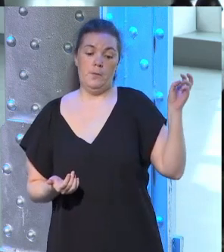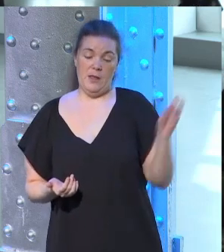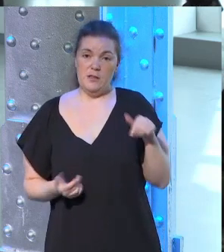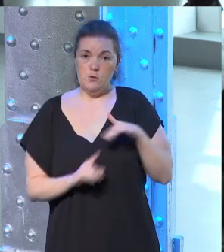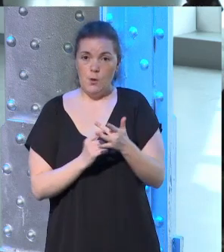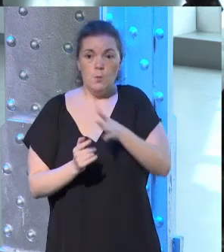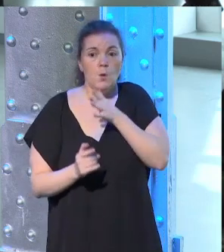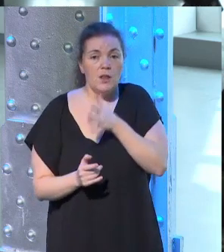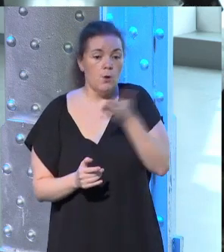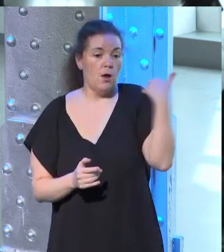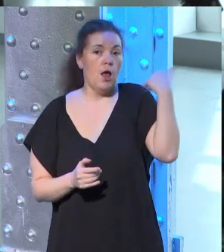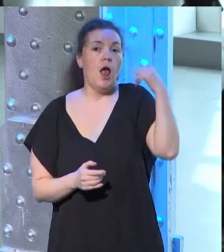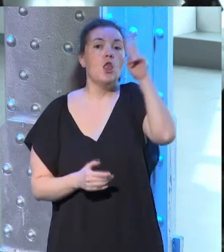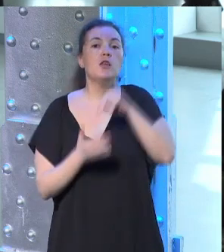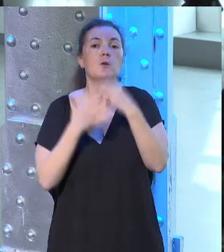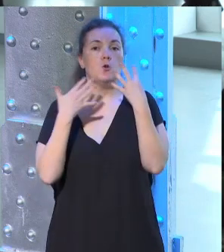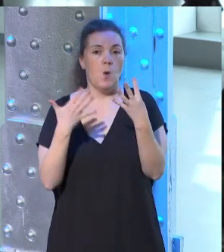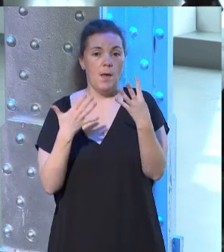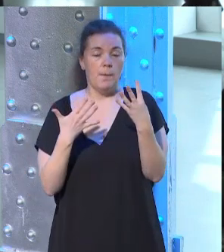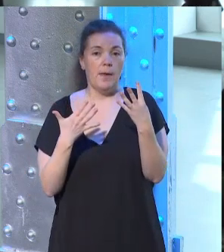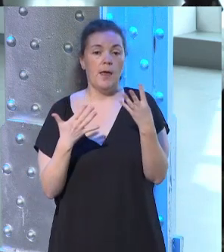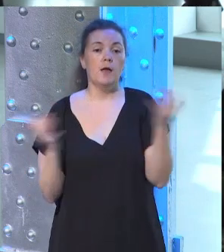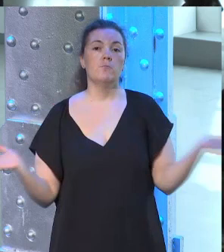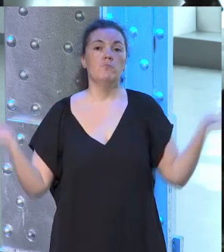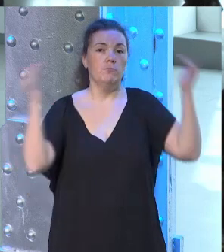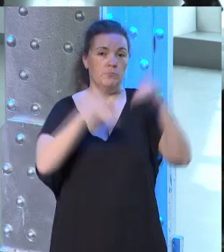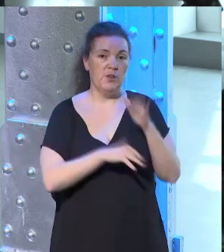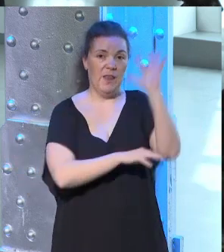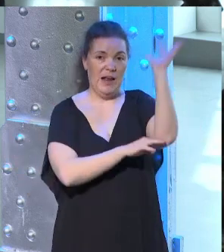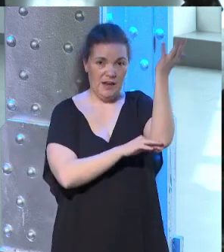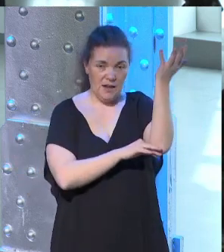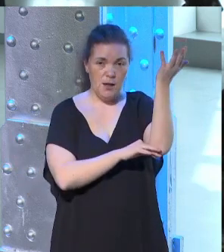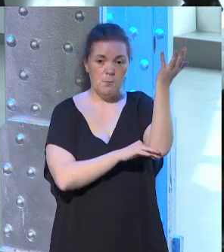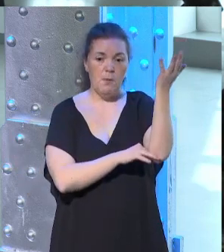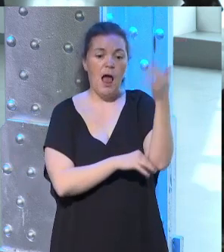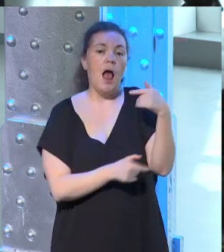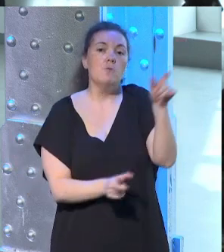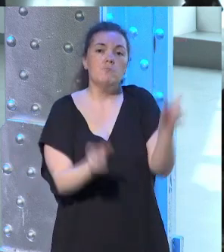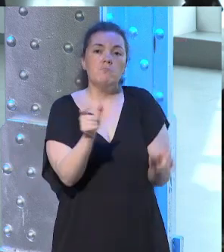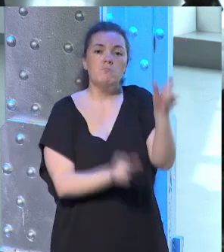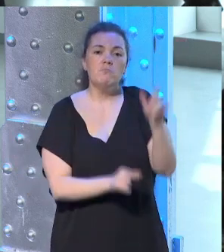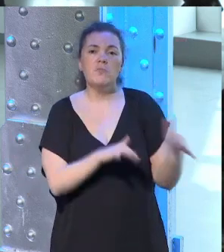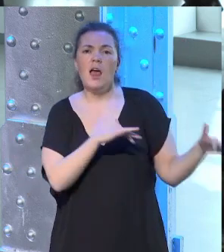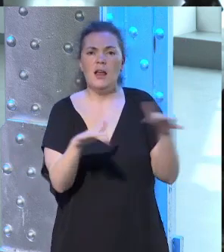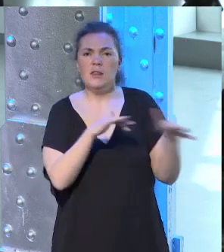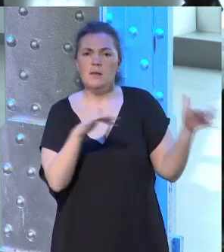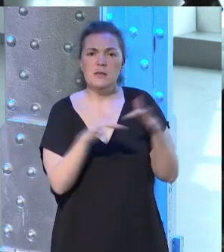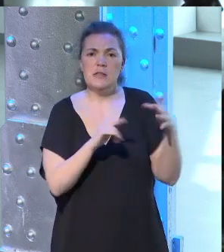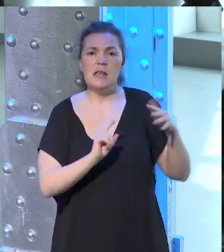dado, precisamente en el año 2009, después de una cumbre del clima, una serie de activistas ecologistas